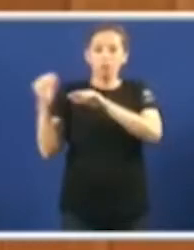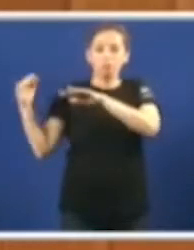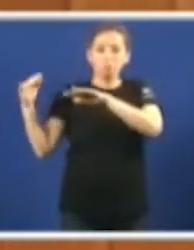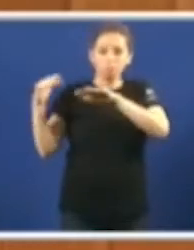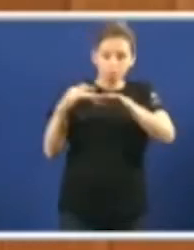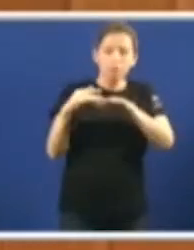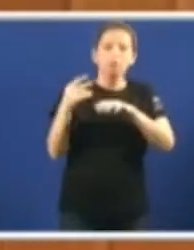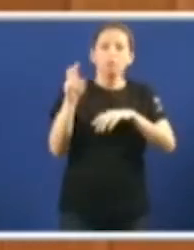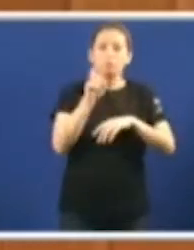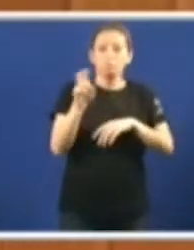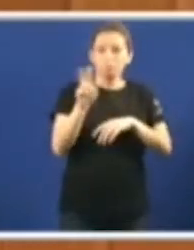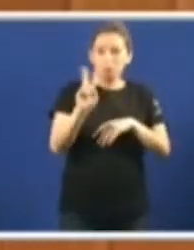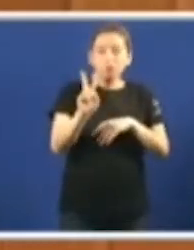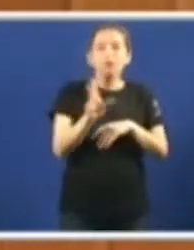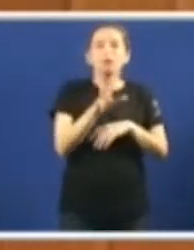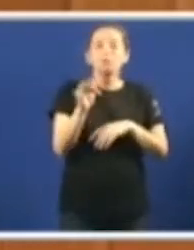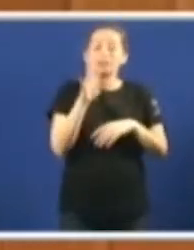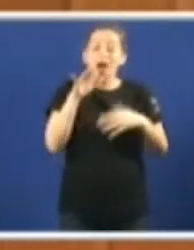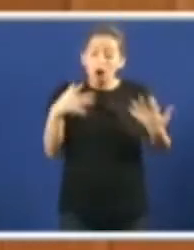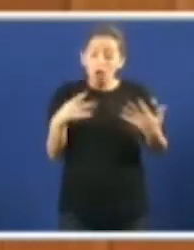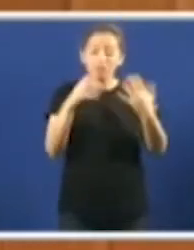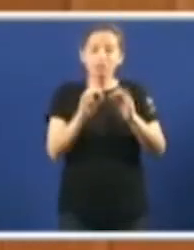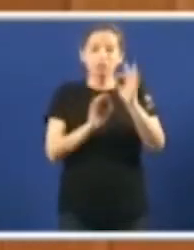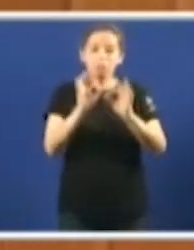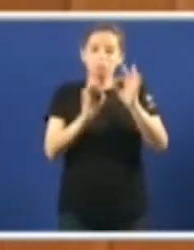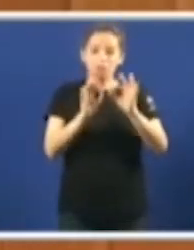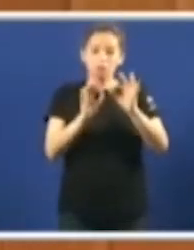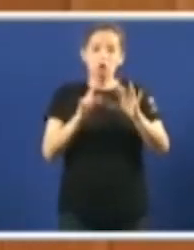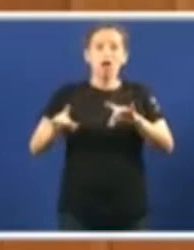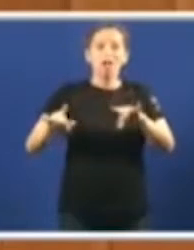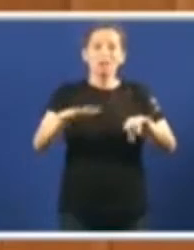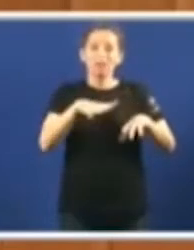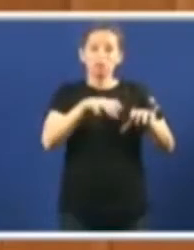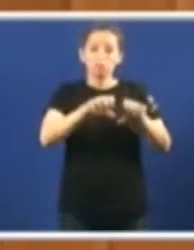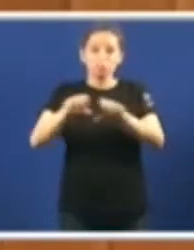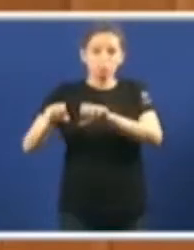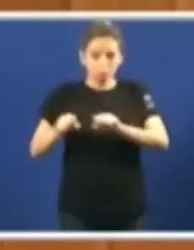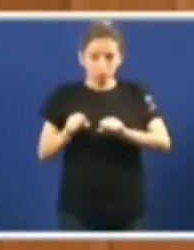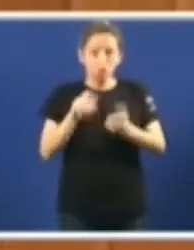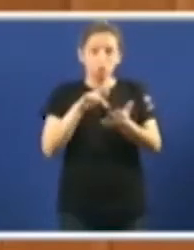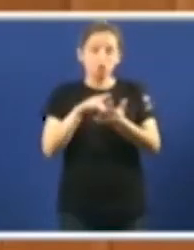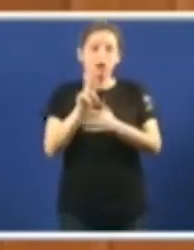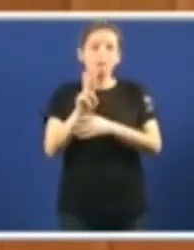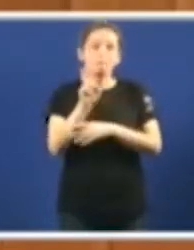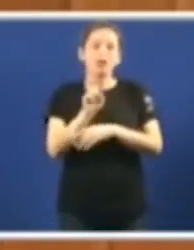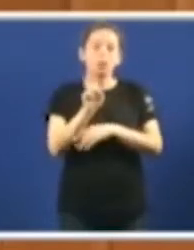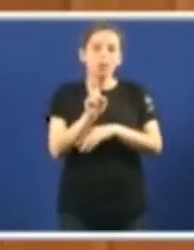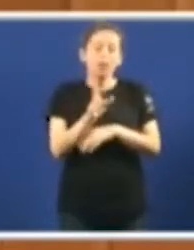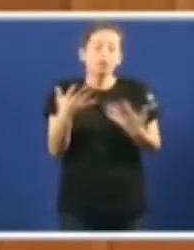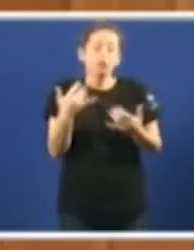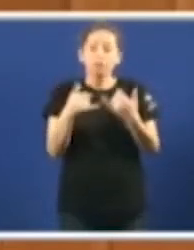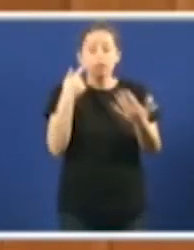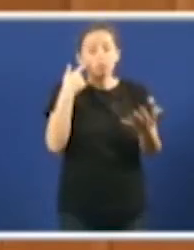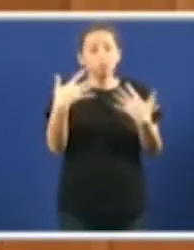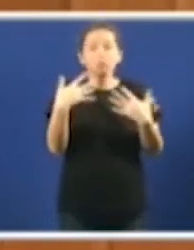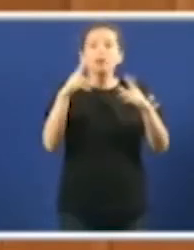despois, temos prácticamente o 70% do noso territorio colonizado, non? E isto dá ben mostra da situación